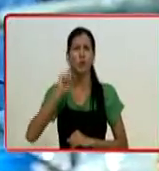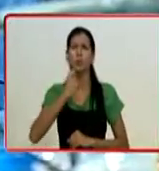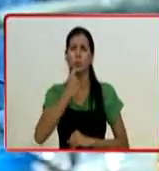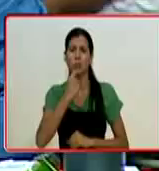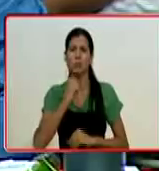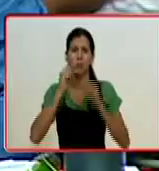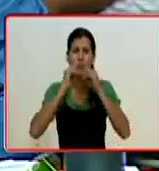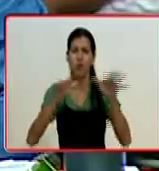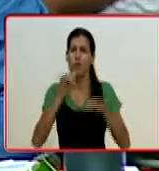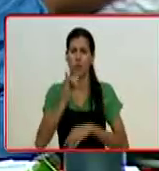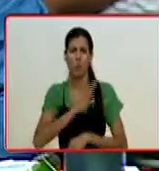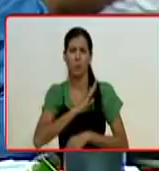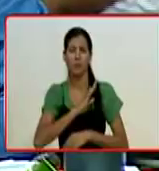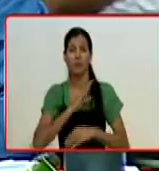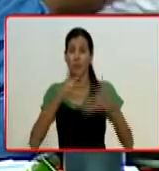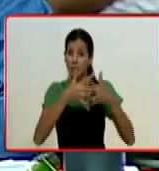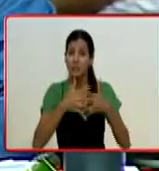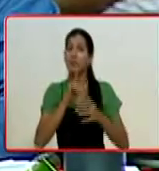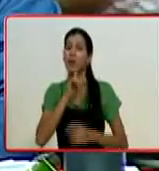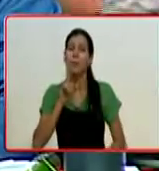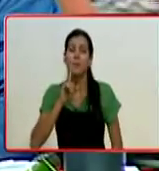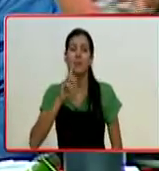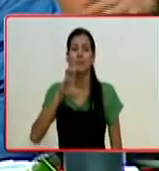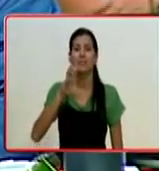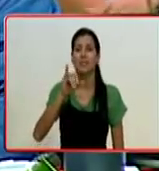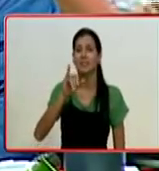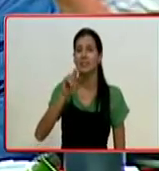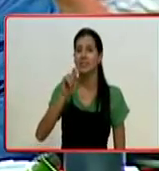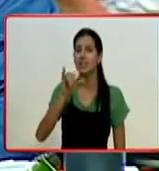Se llama Citizen Four.